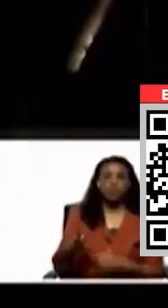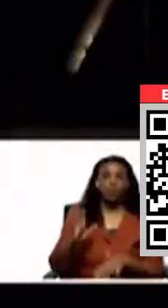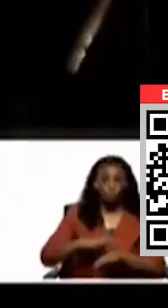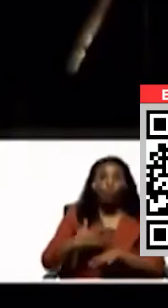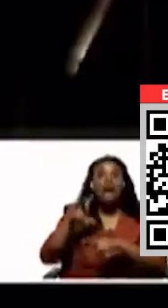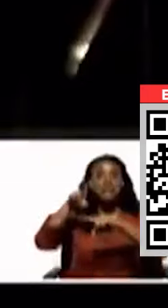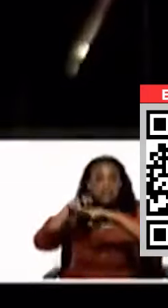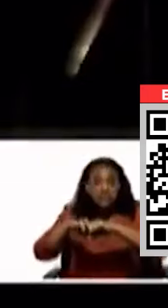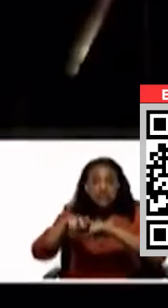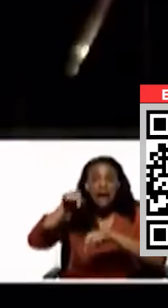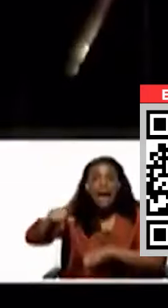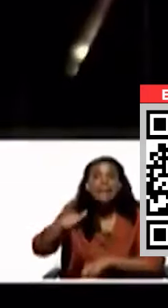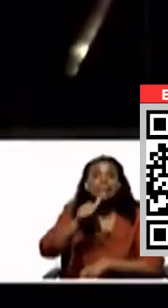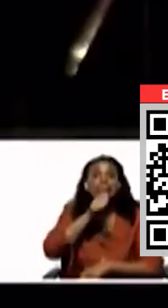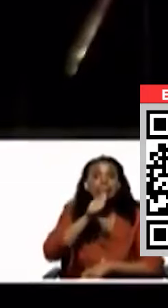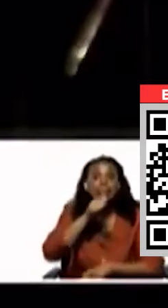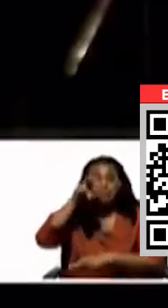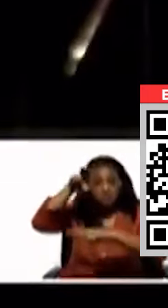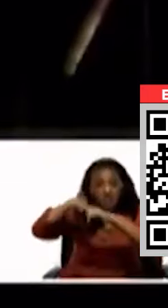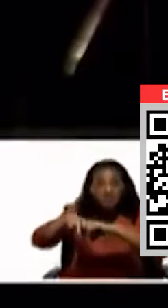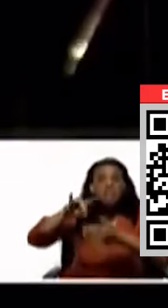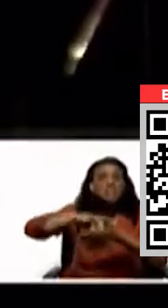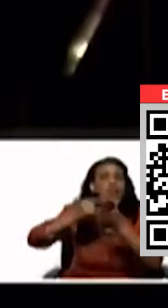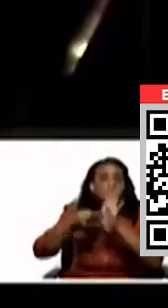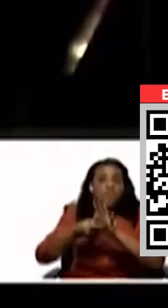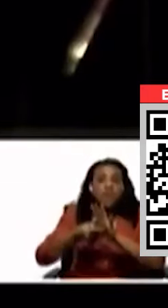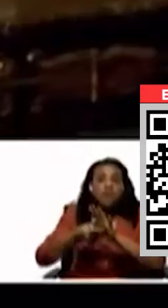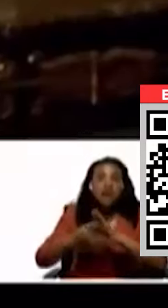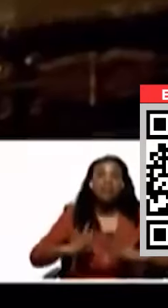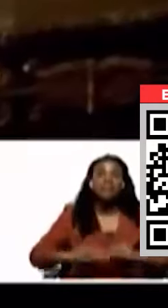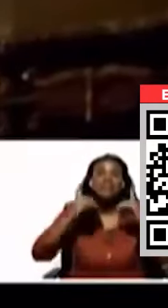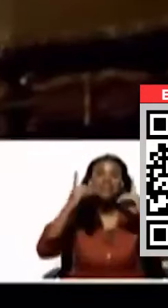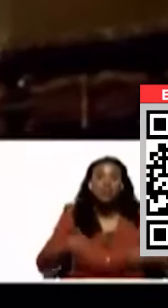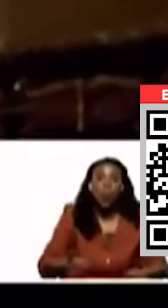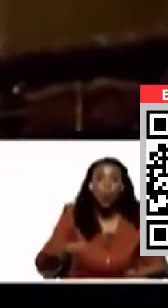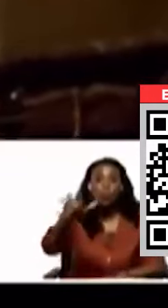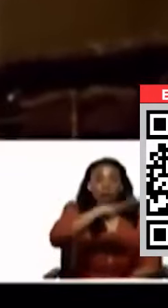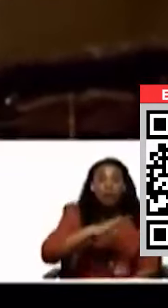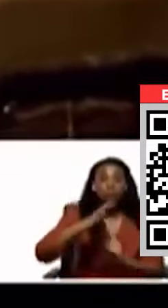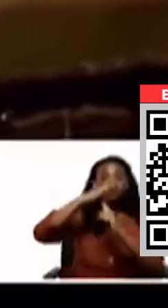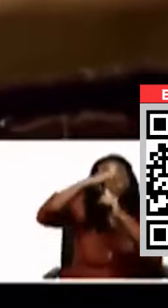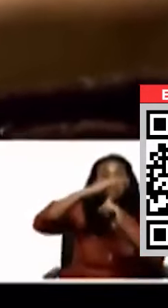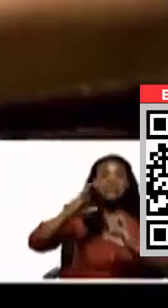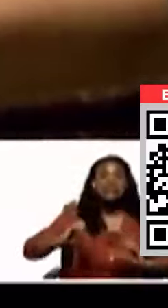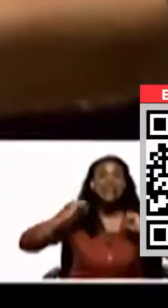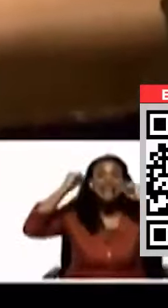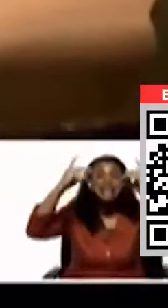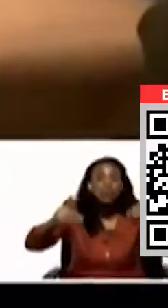Porque en esa silla se toman grandes decisiones.